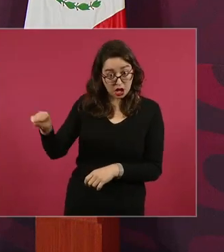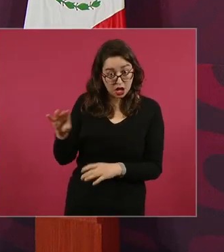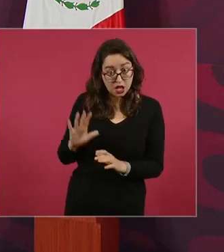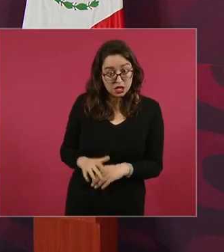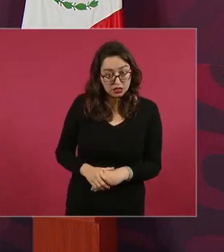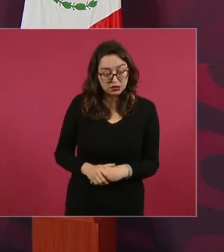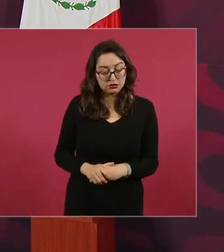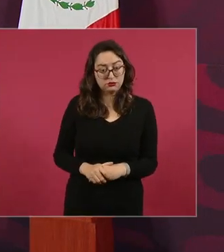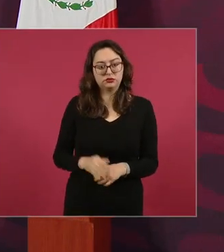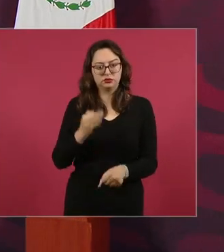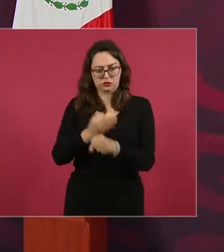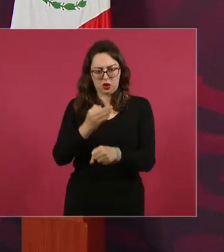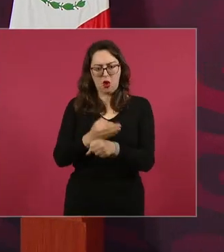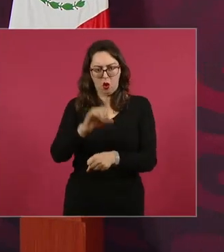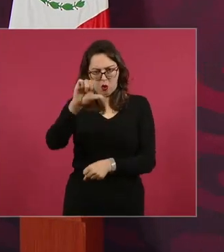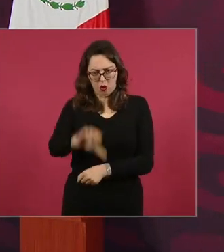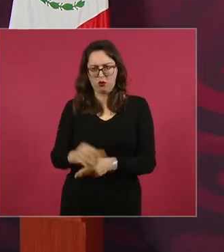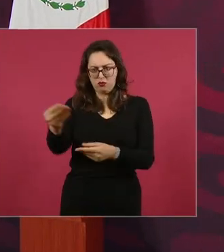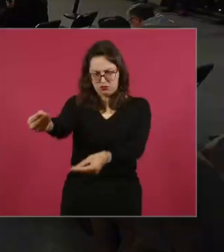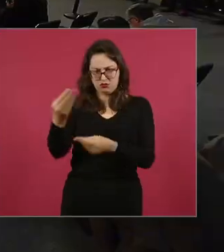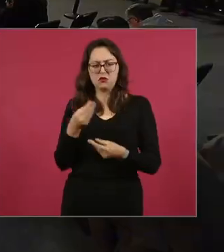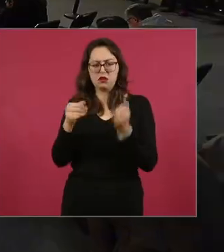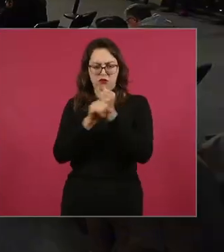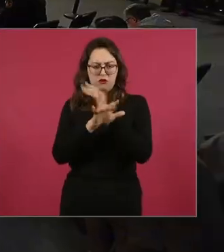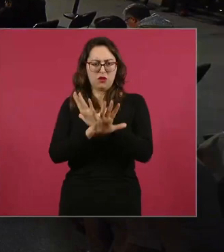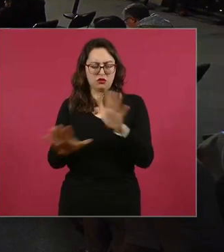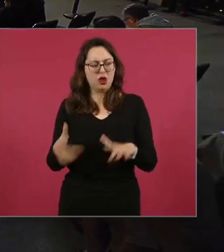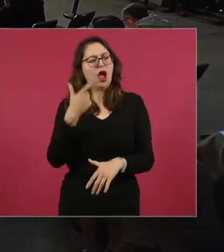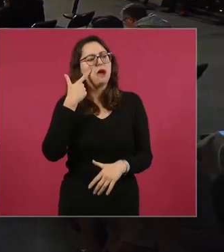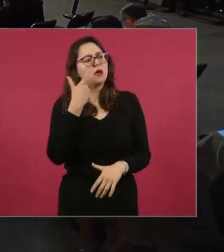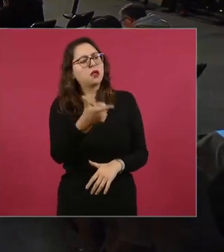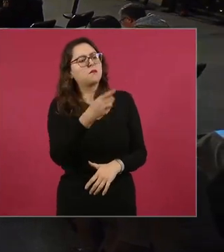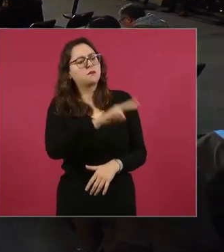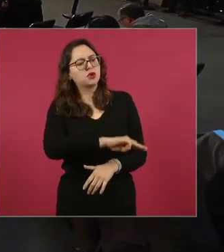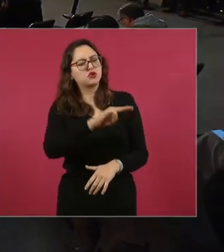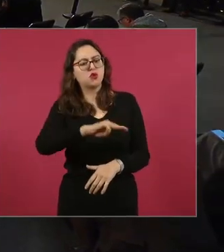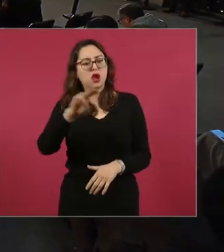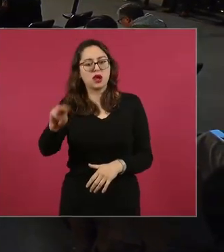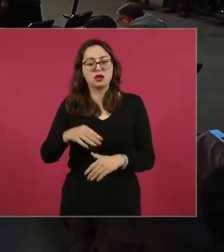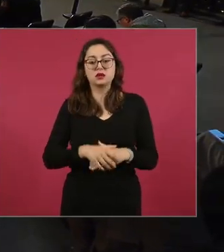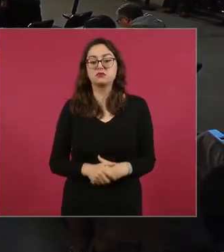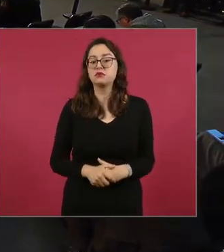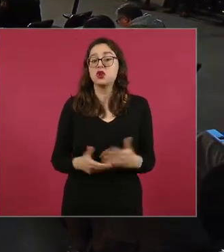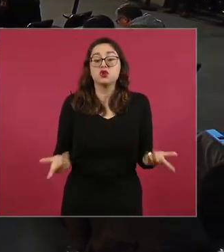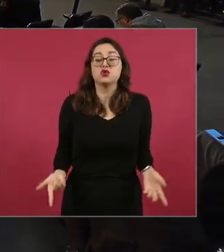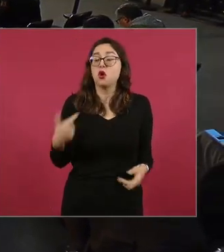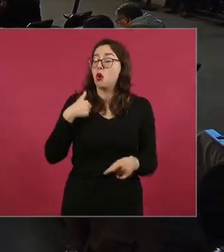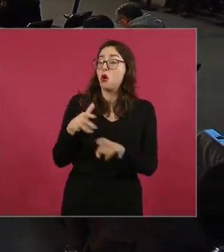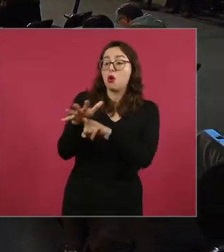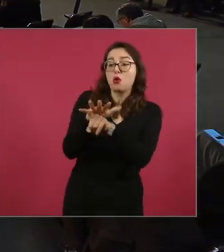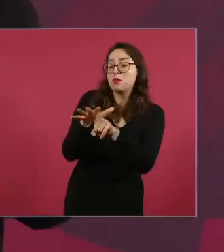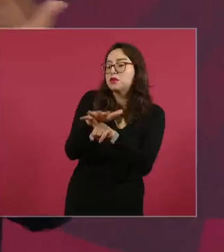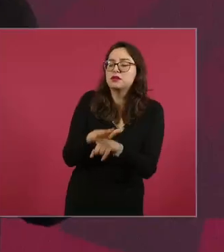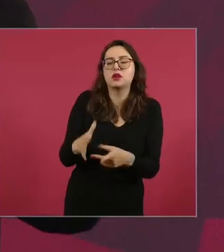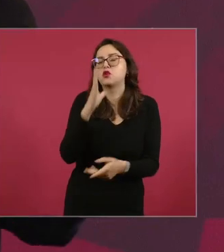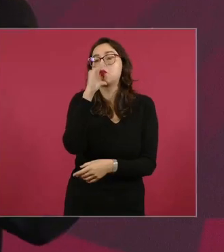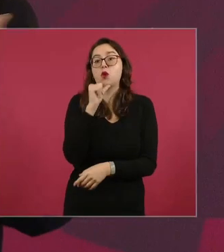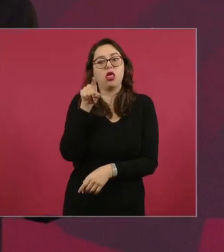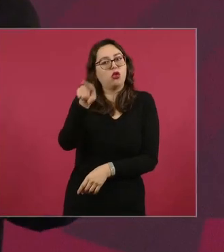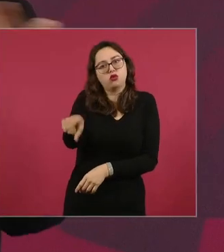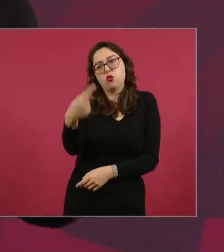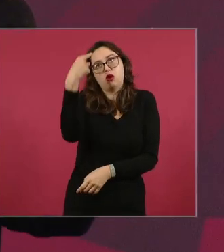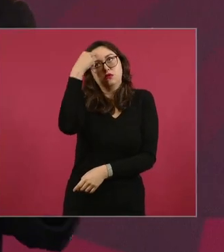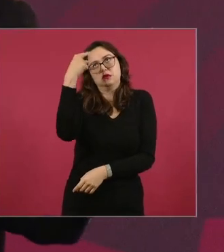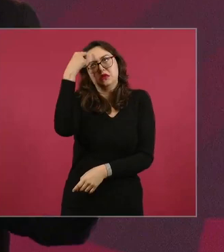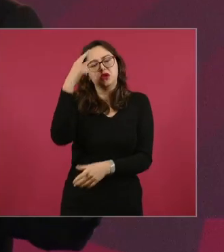El dato de Michoacán, ¿por qué no pones Michoacán? Ya sé que no te voy a convencer, pero